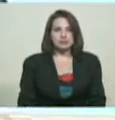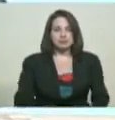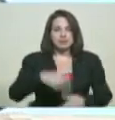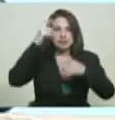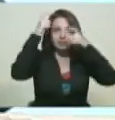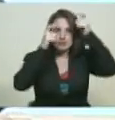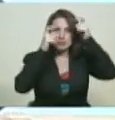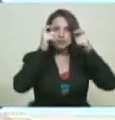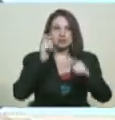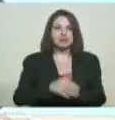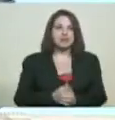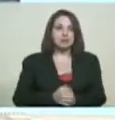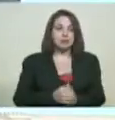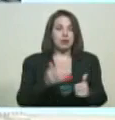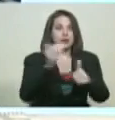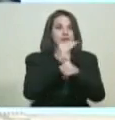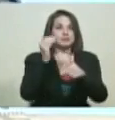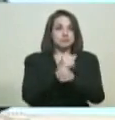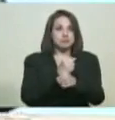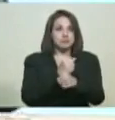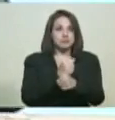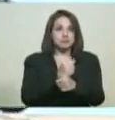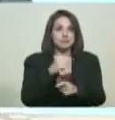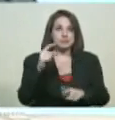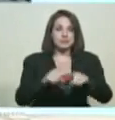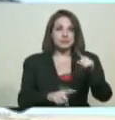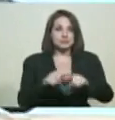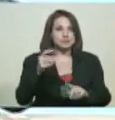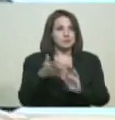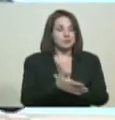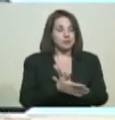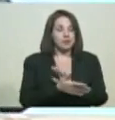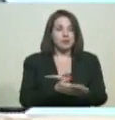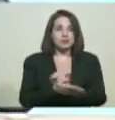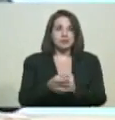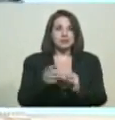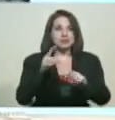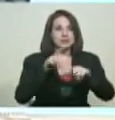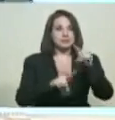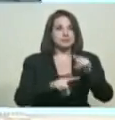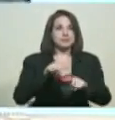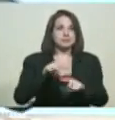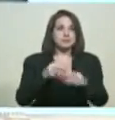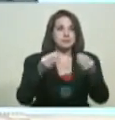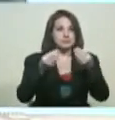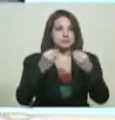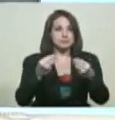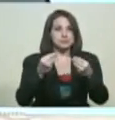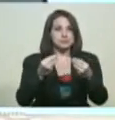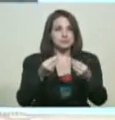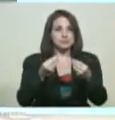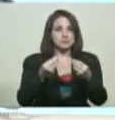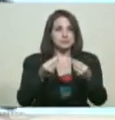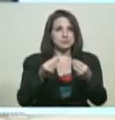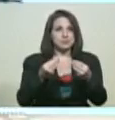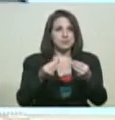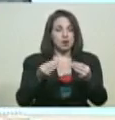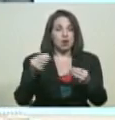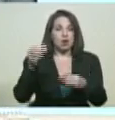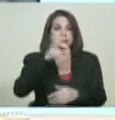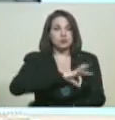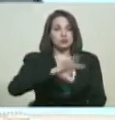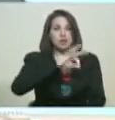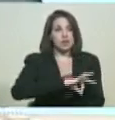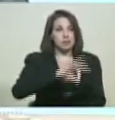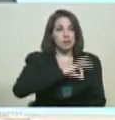logró muy prontamente formular la teoría multidimensional del socialismo venezolano